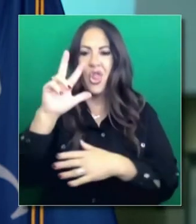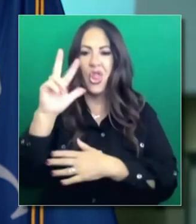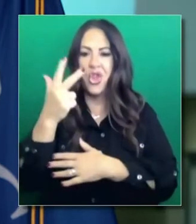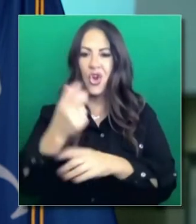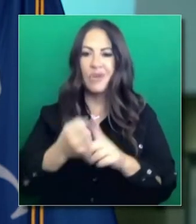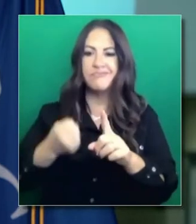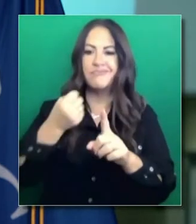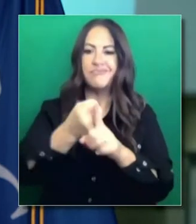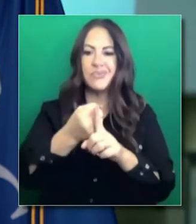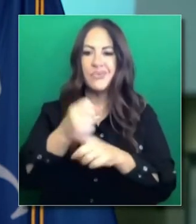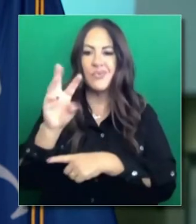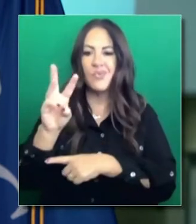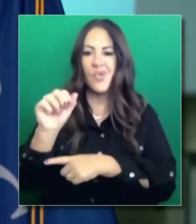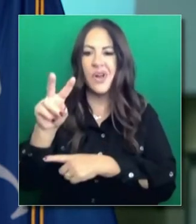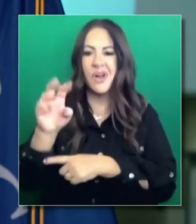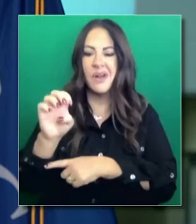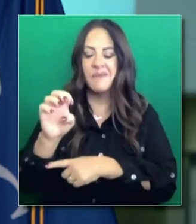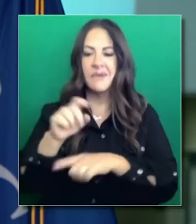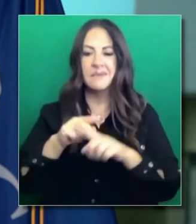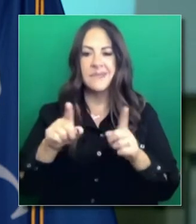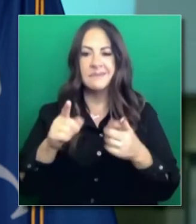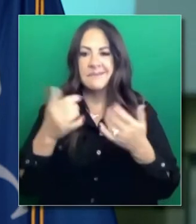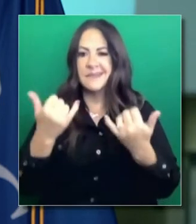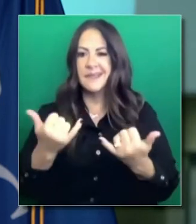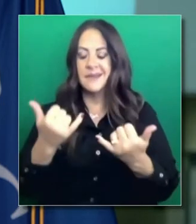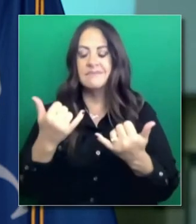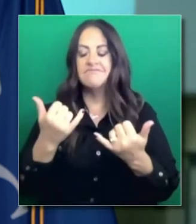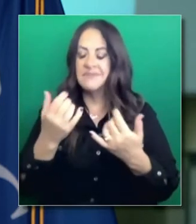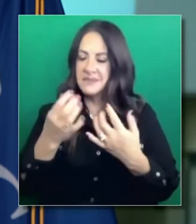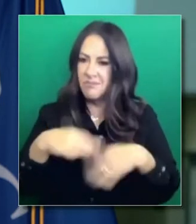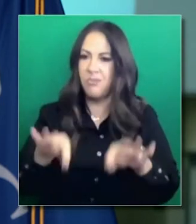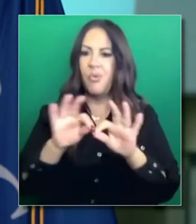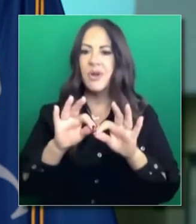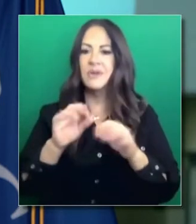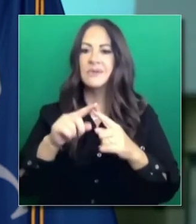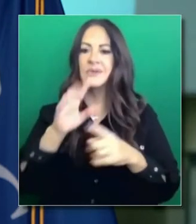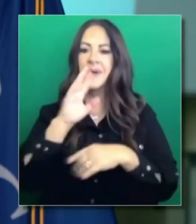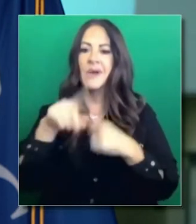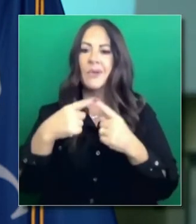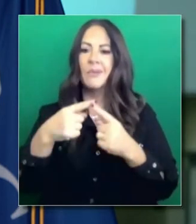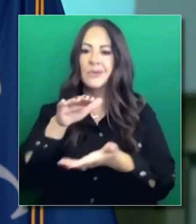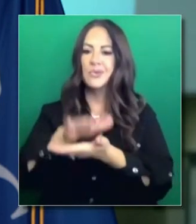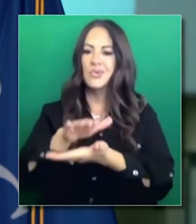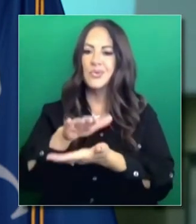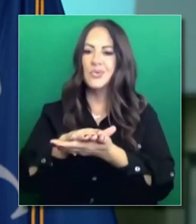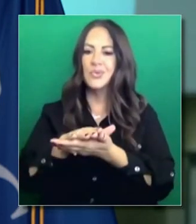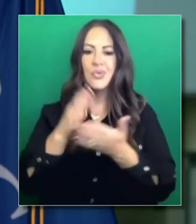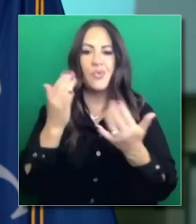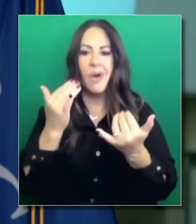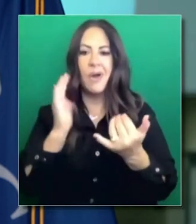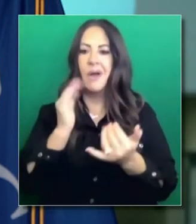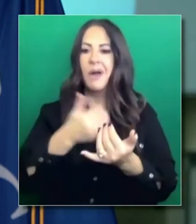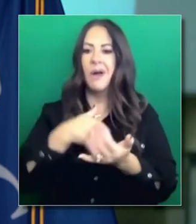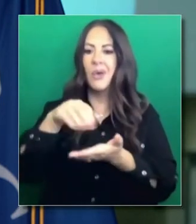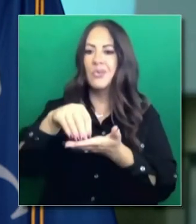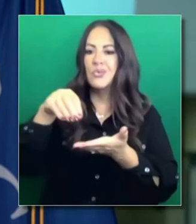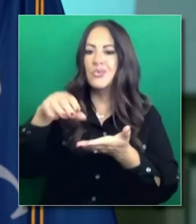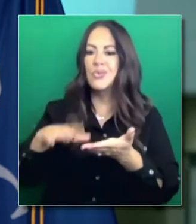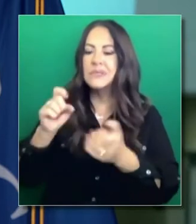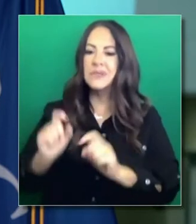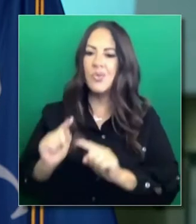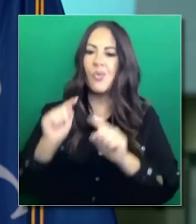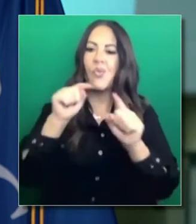tercera ola, pero nunca es demasiado pronto para hablar de nuestros estudiantes y verlos de nuevo en las